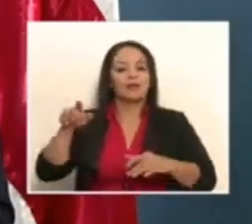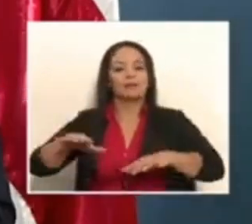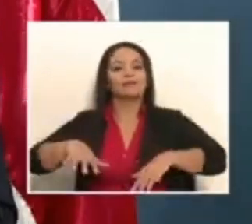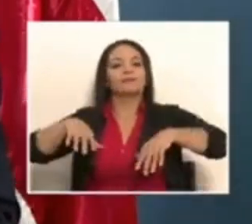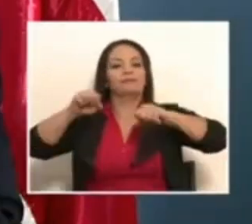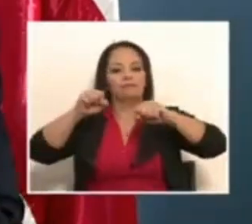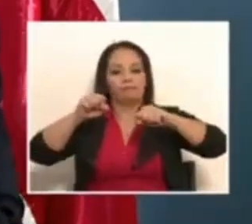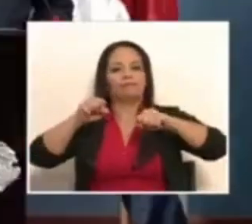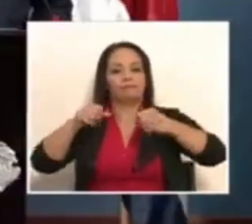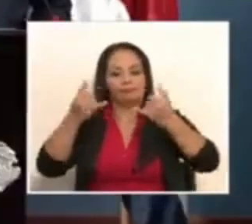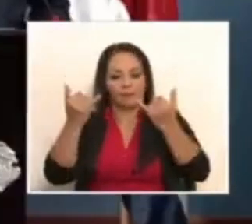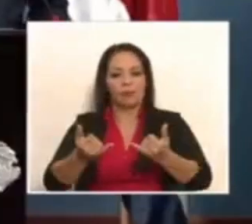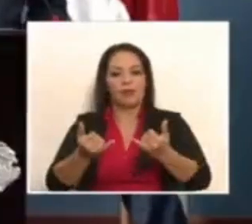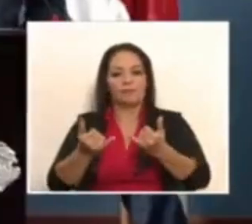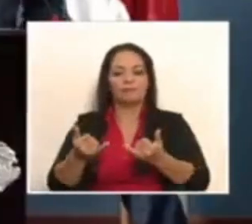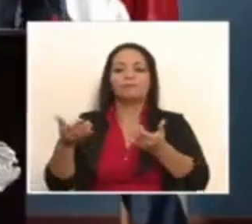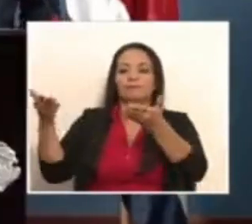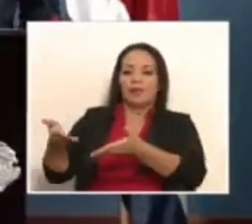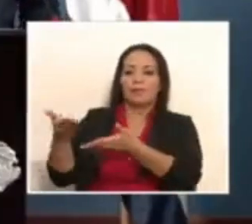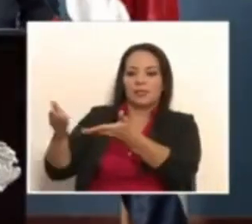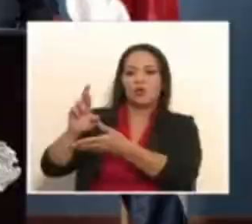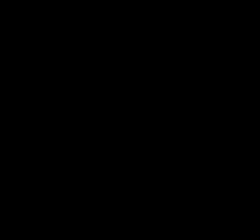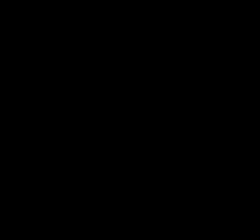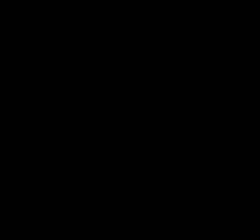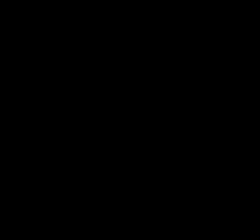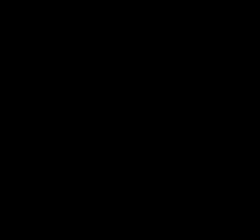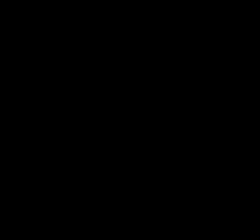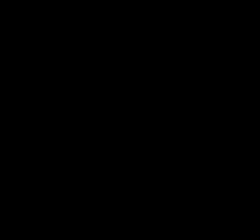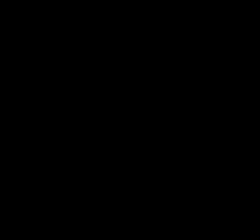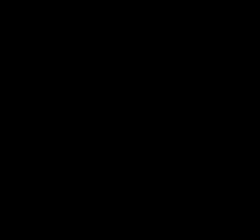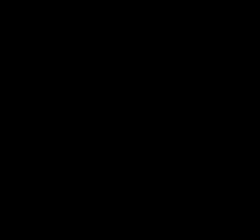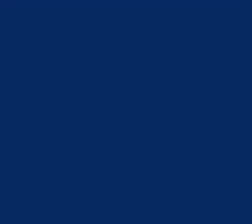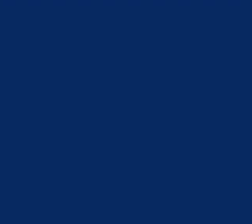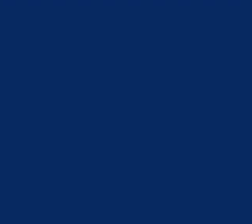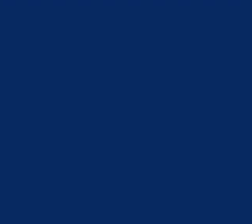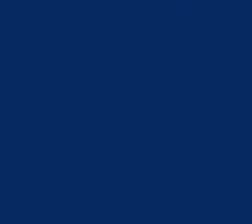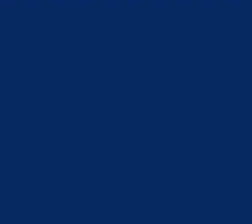estafeta a partir de hoy bienvenido Don royner al equipo